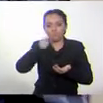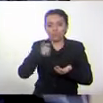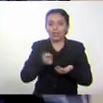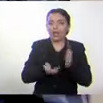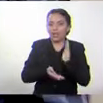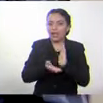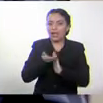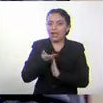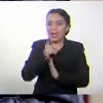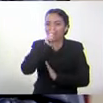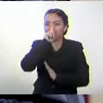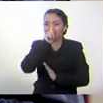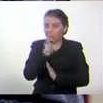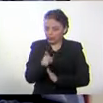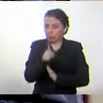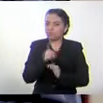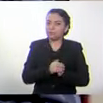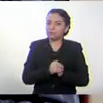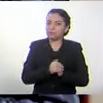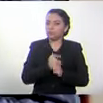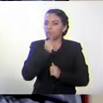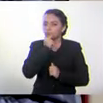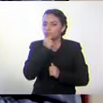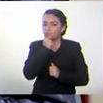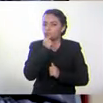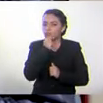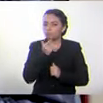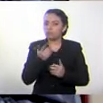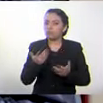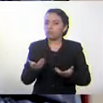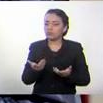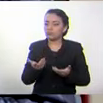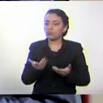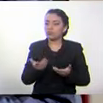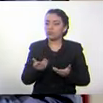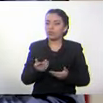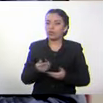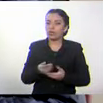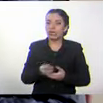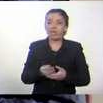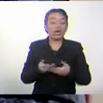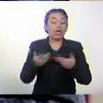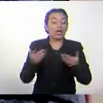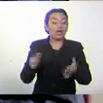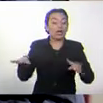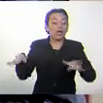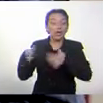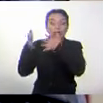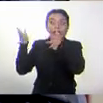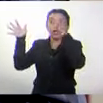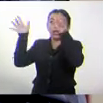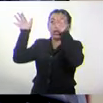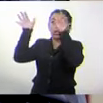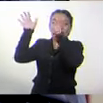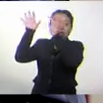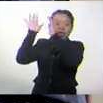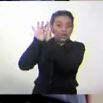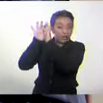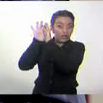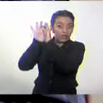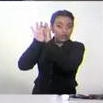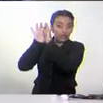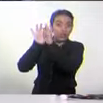a la pregunta inicial. Entonces, las guías de Navidad ¿Es un circuito en serie o es un circuito en